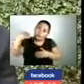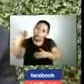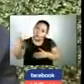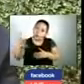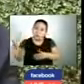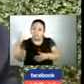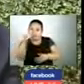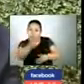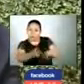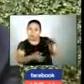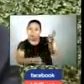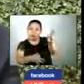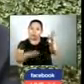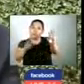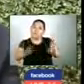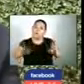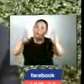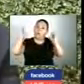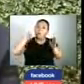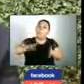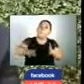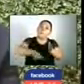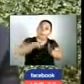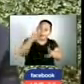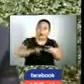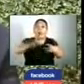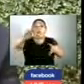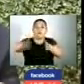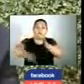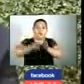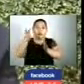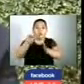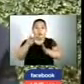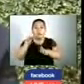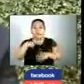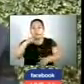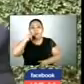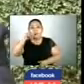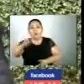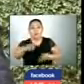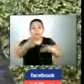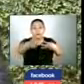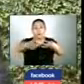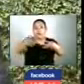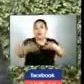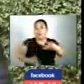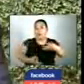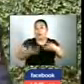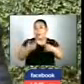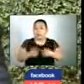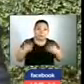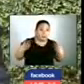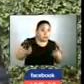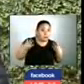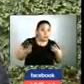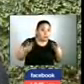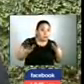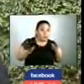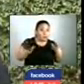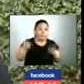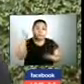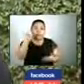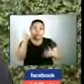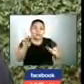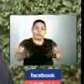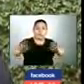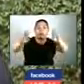condena, hubiera tenido que cumplir una primero y la otra después. Así lo ordena la ley. Pero como no tenía ninguna sentencia firme,